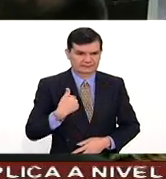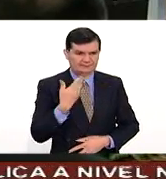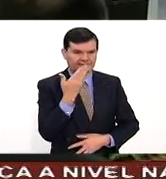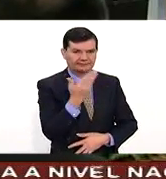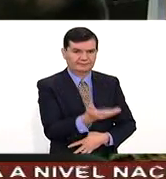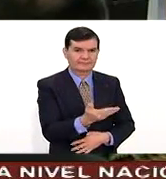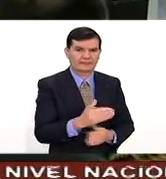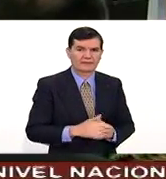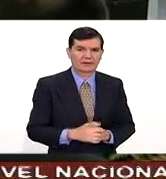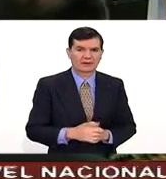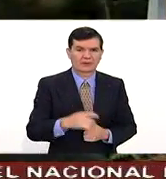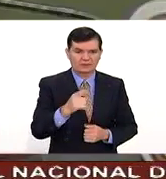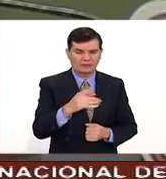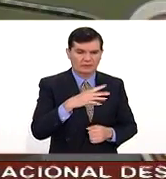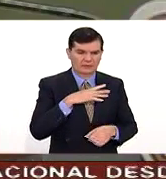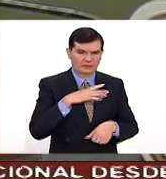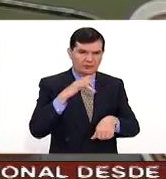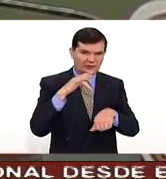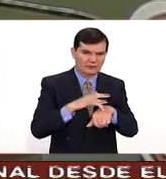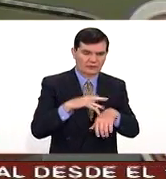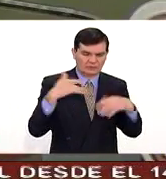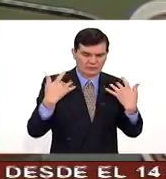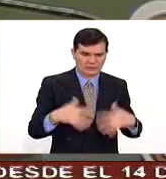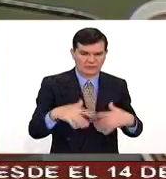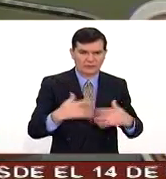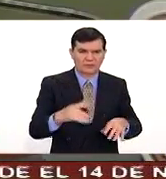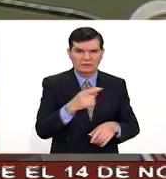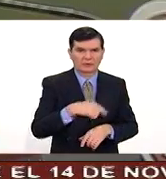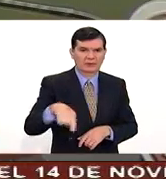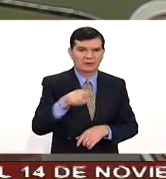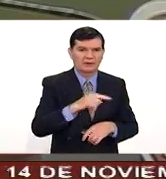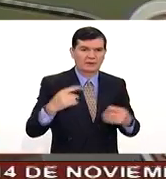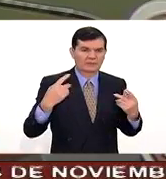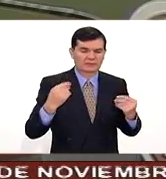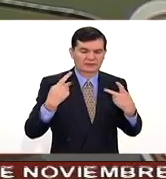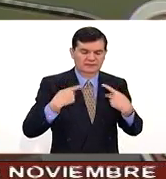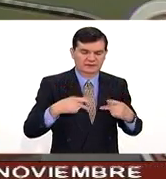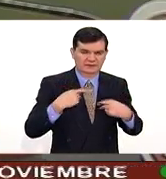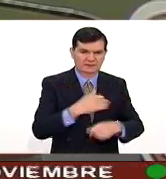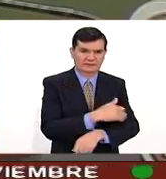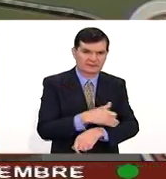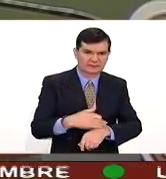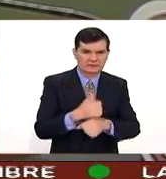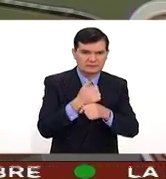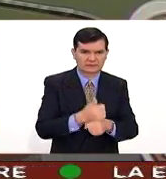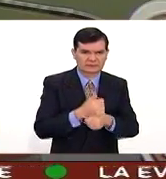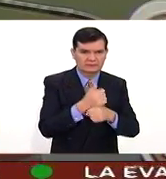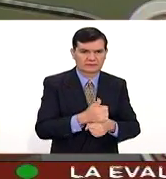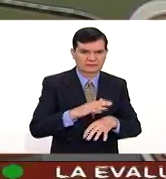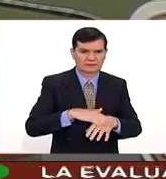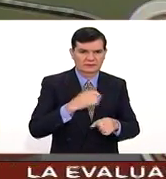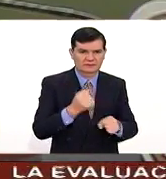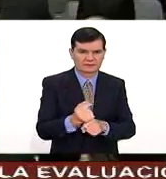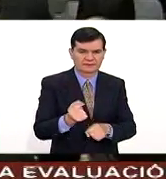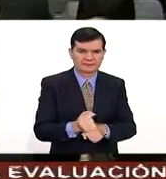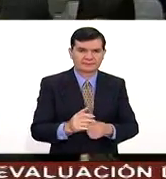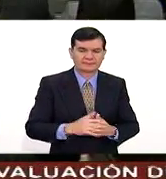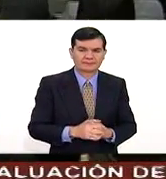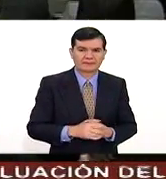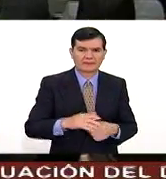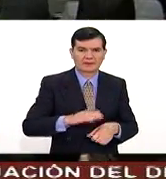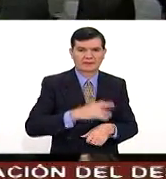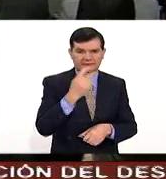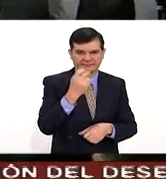pedirle que se deje tocar por el dolor de tantas familias afectadas a causa de la violencia,